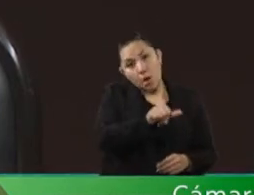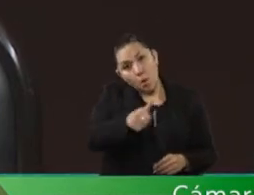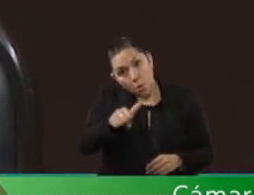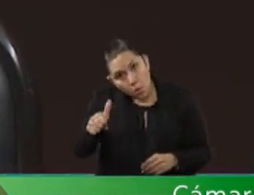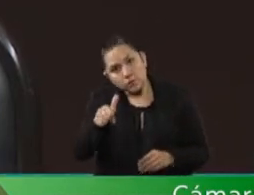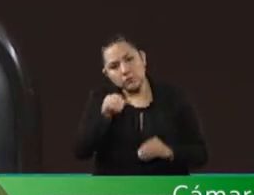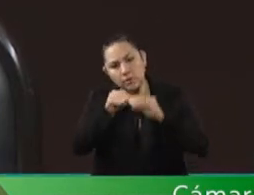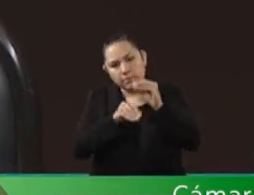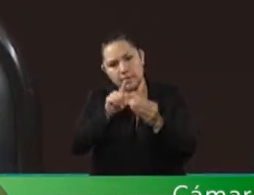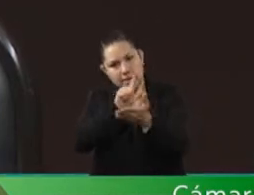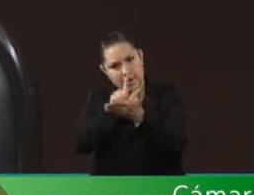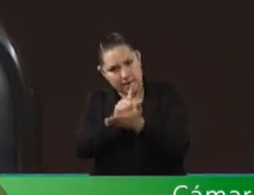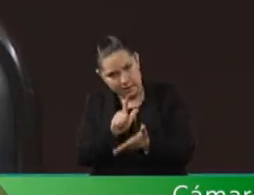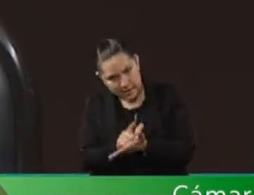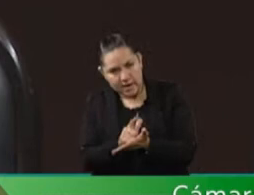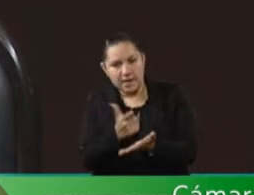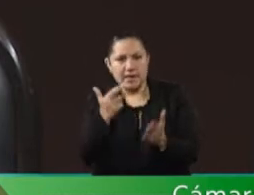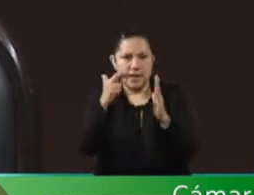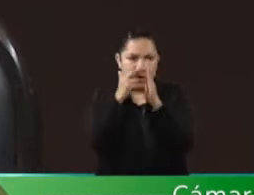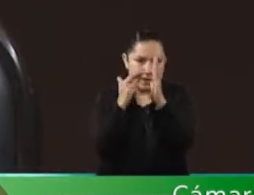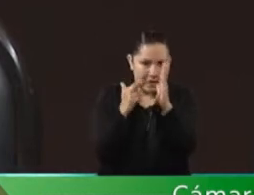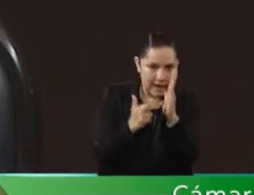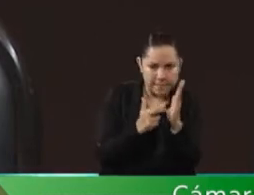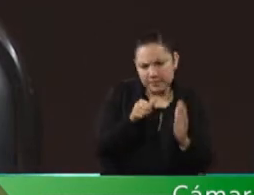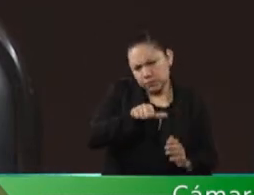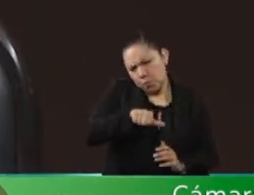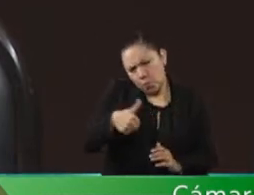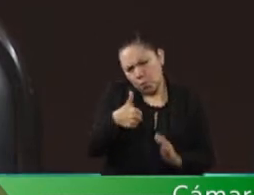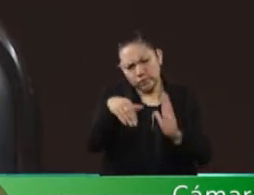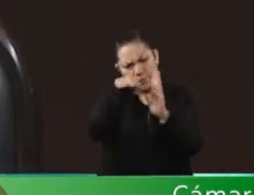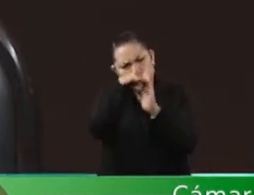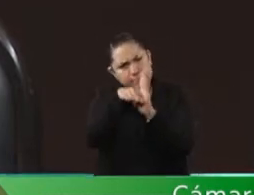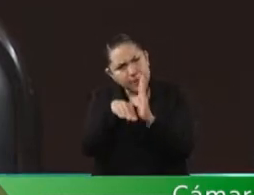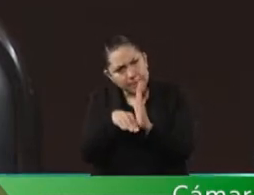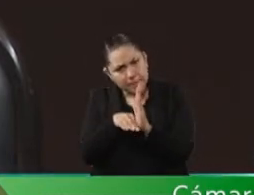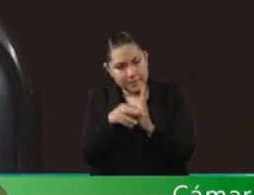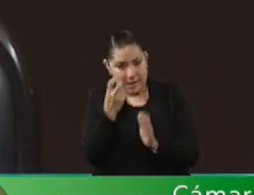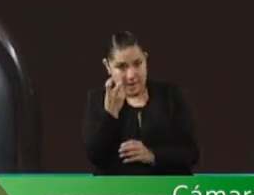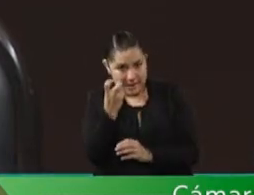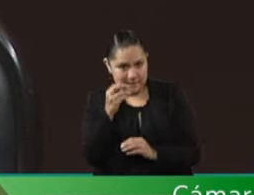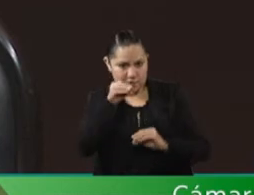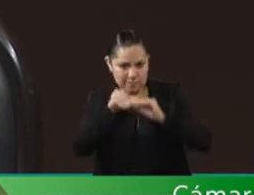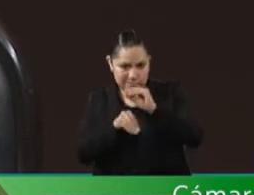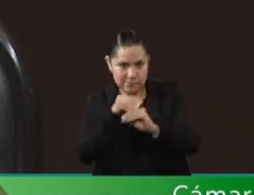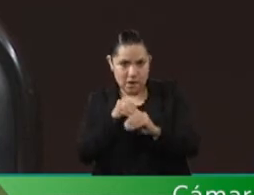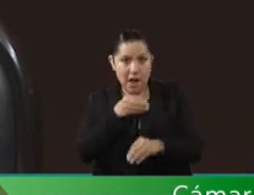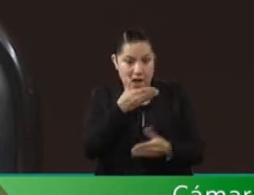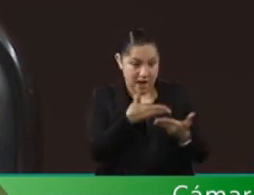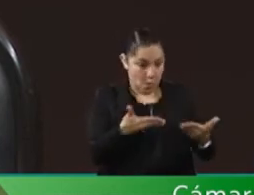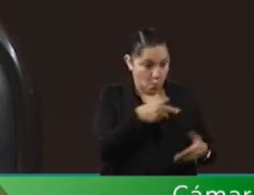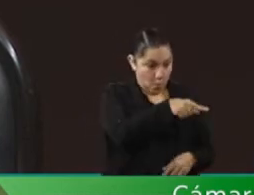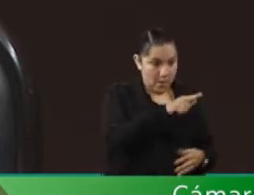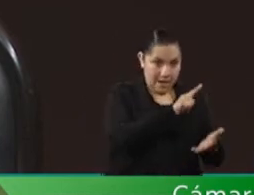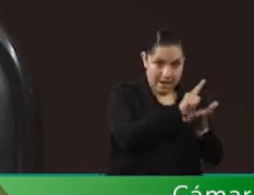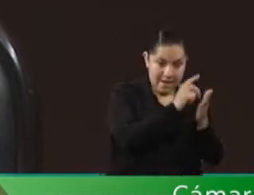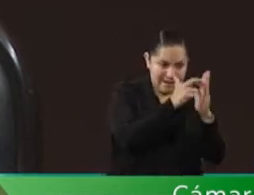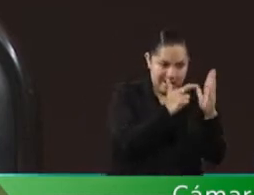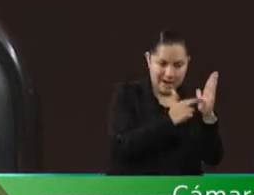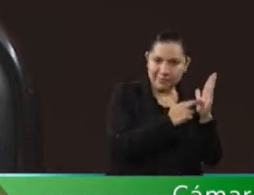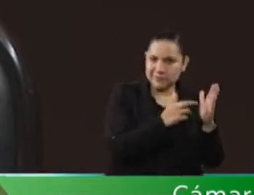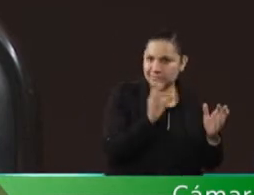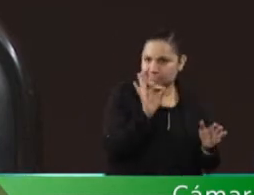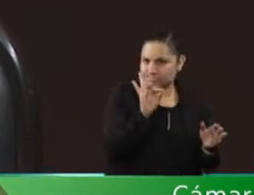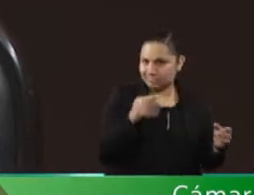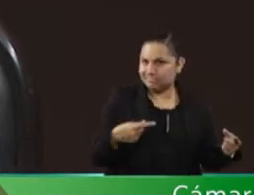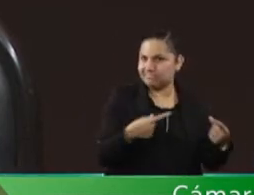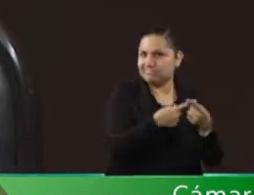y otras regulaciones implementadoras que estarán frecuentemente en conflicto con los hoy vigentes. La mayoría